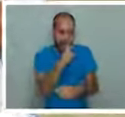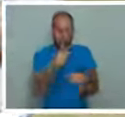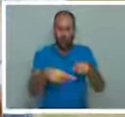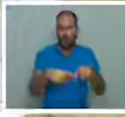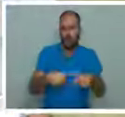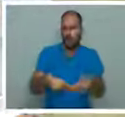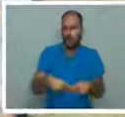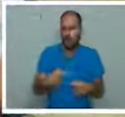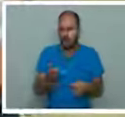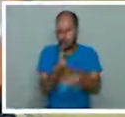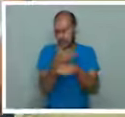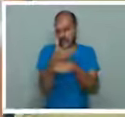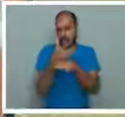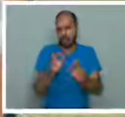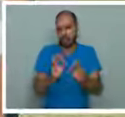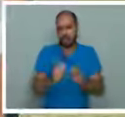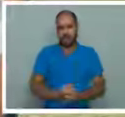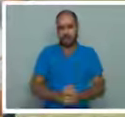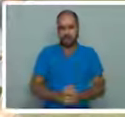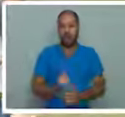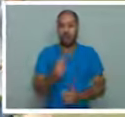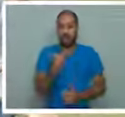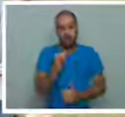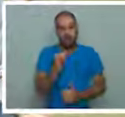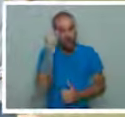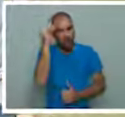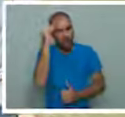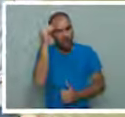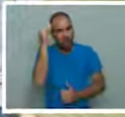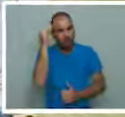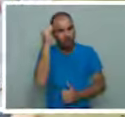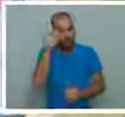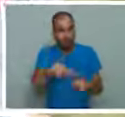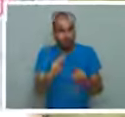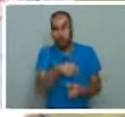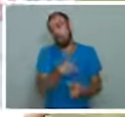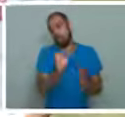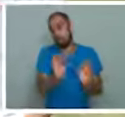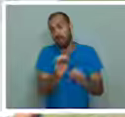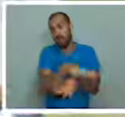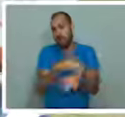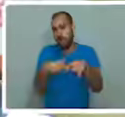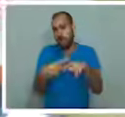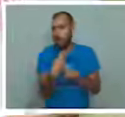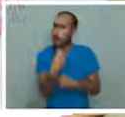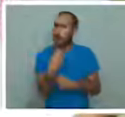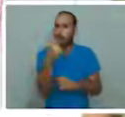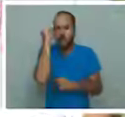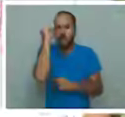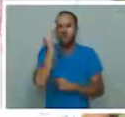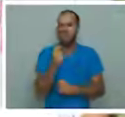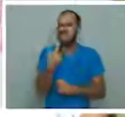ellos como seres vivos en este mundo precisamente del hecho de aprender cómo visualiza tu trabajo de aquí a unos años en este lugar